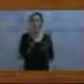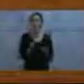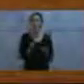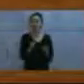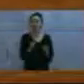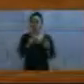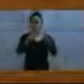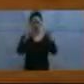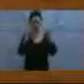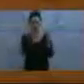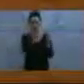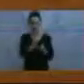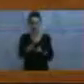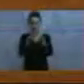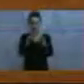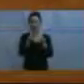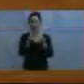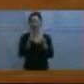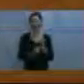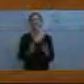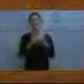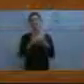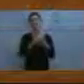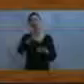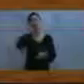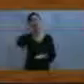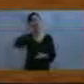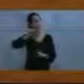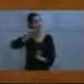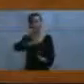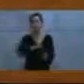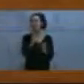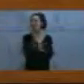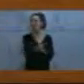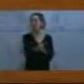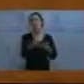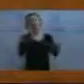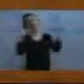zonas de Asturias lo es, especialmente para el medio rural. Hombre,